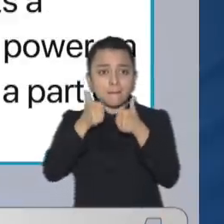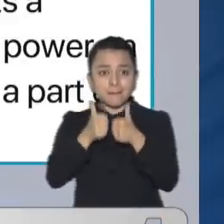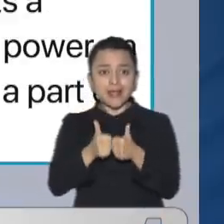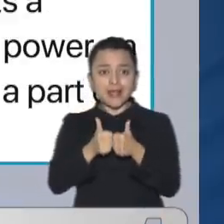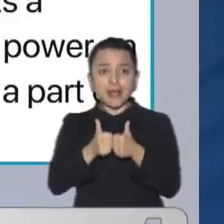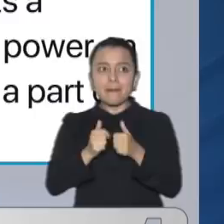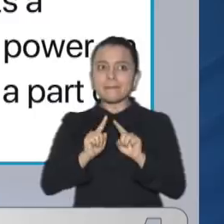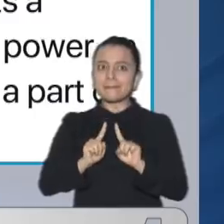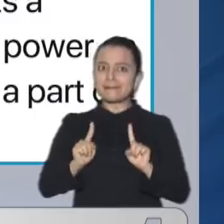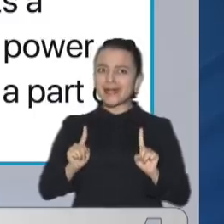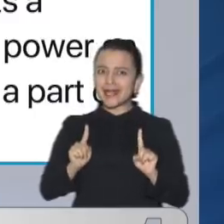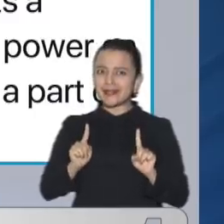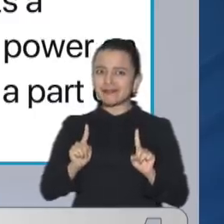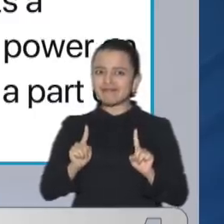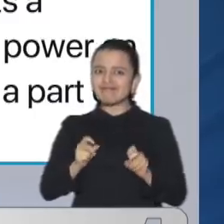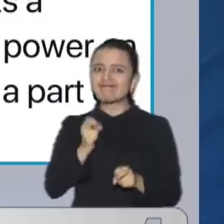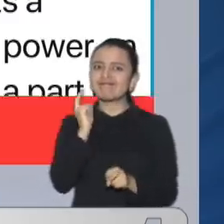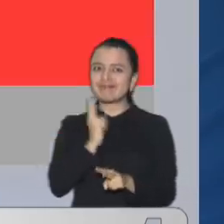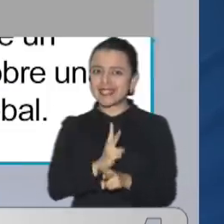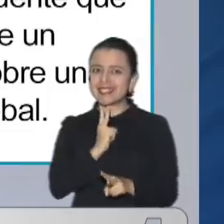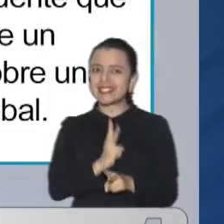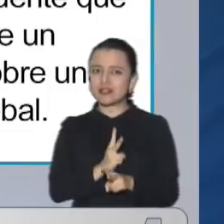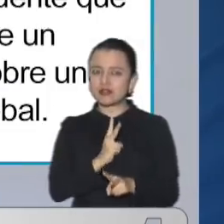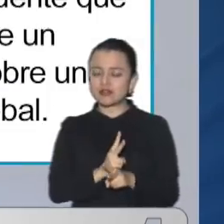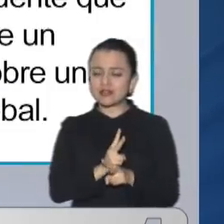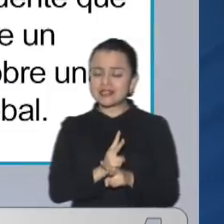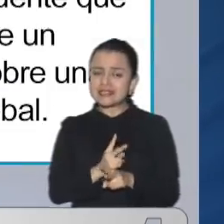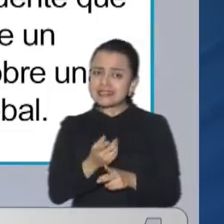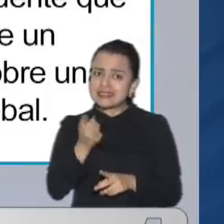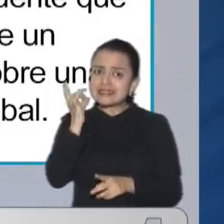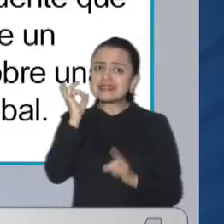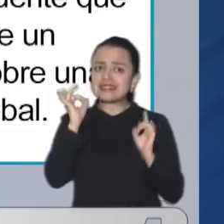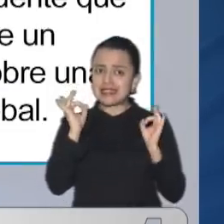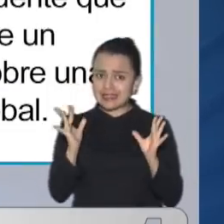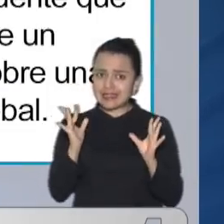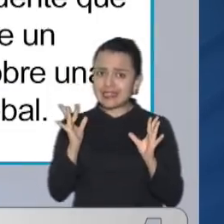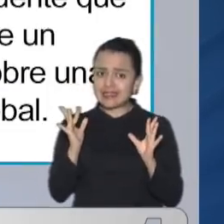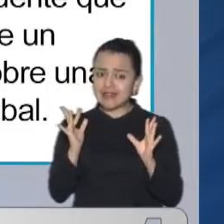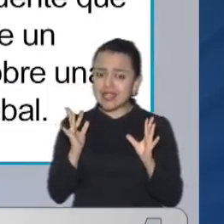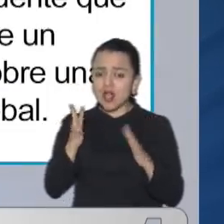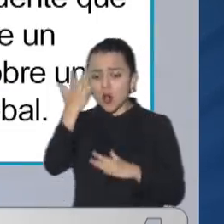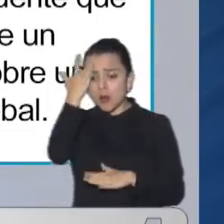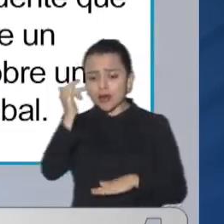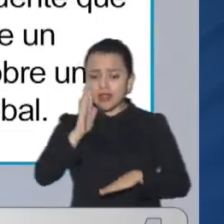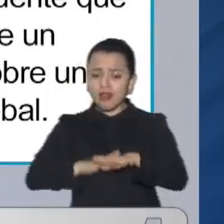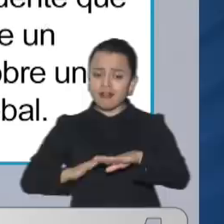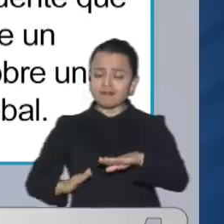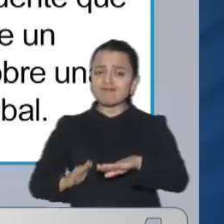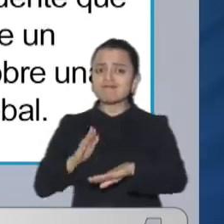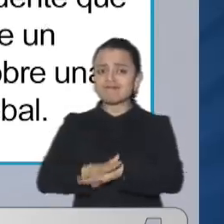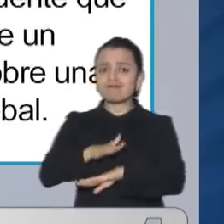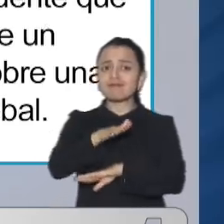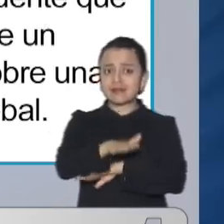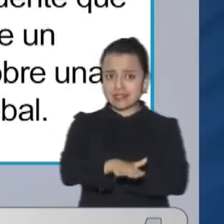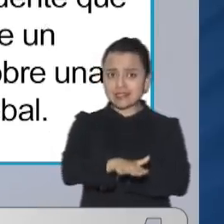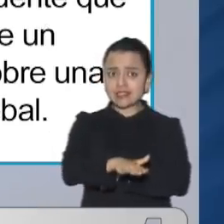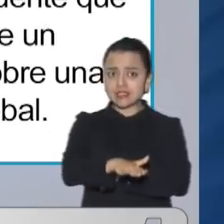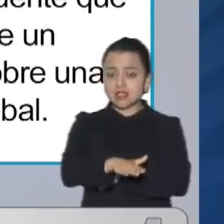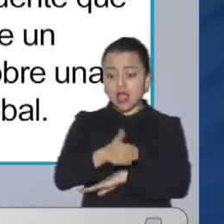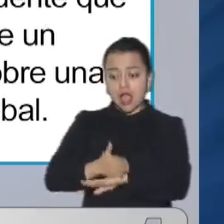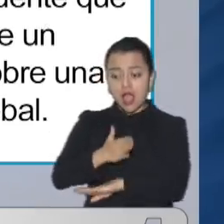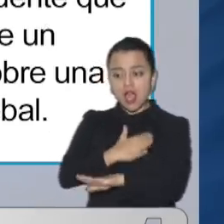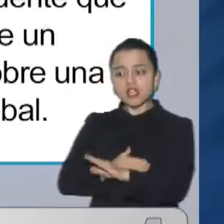un peligroso precedente. Tener que tomar estas acciones fragmenta la conversación pública, nos dividen, limitan el potencial